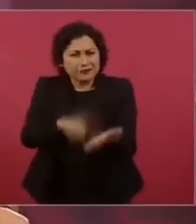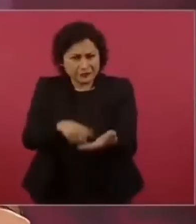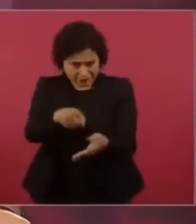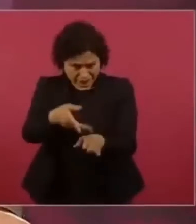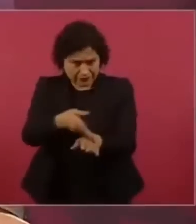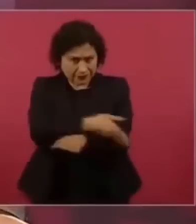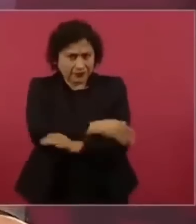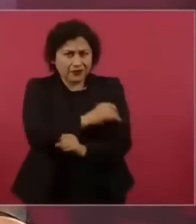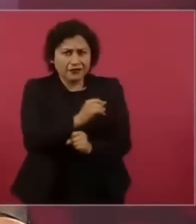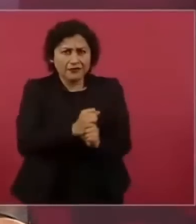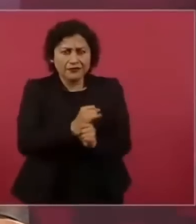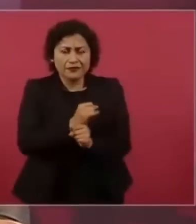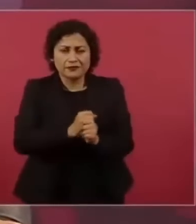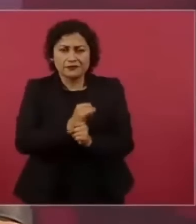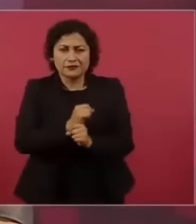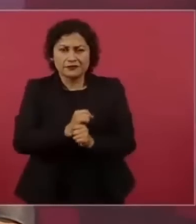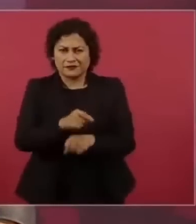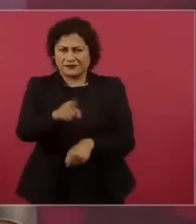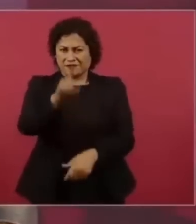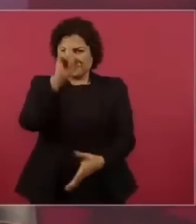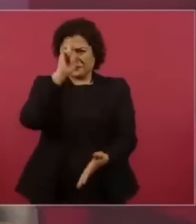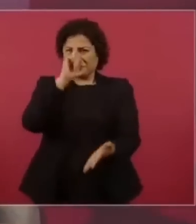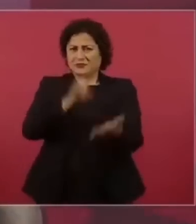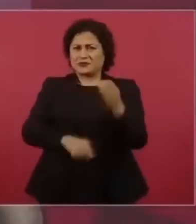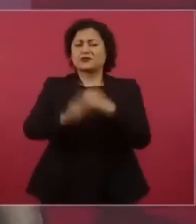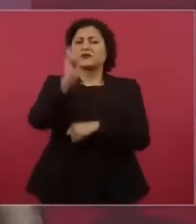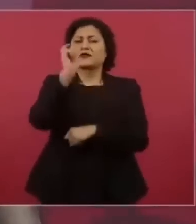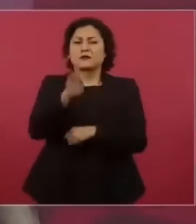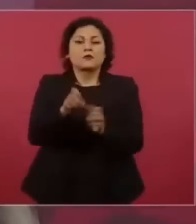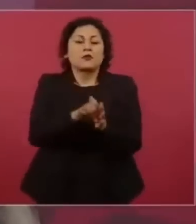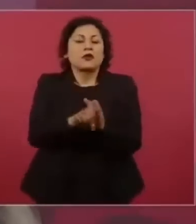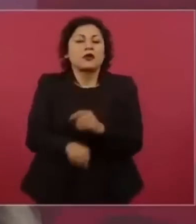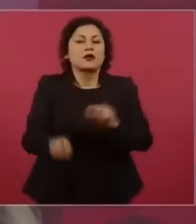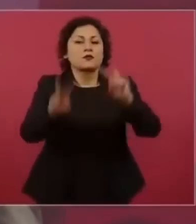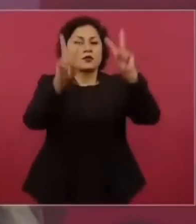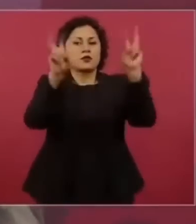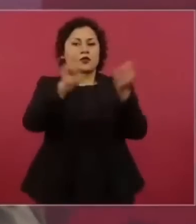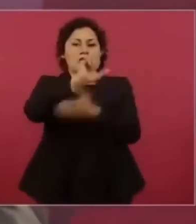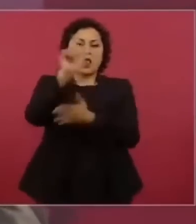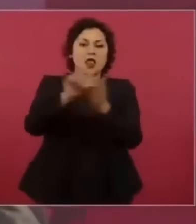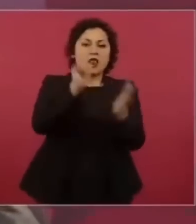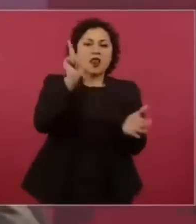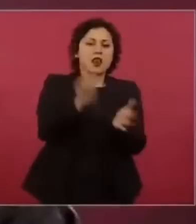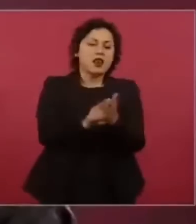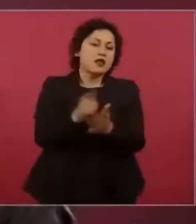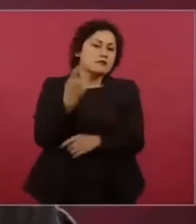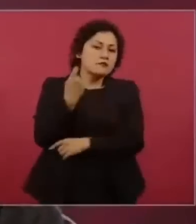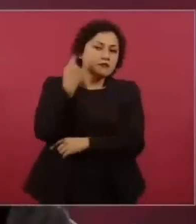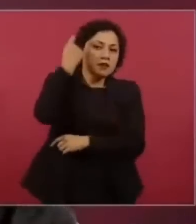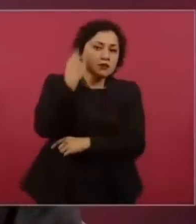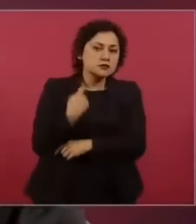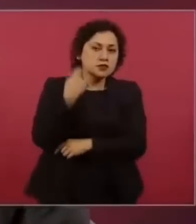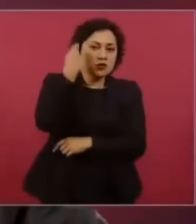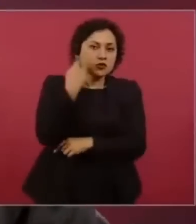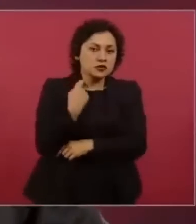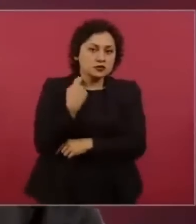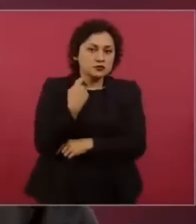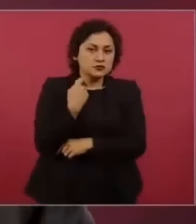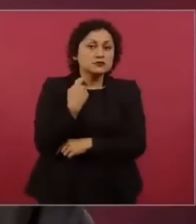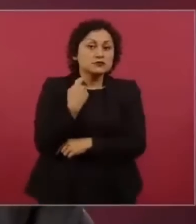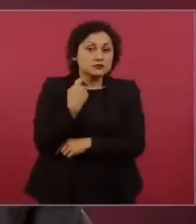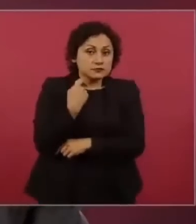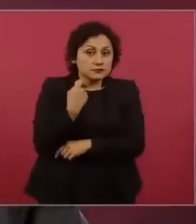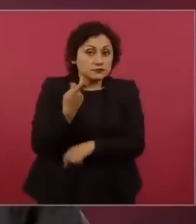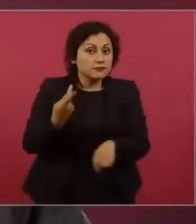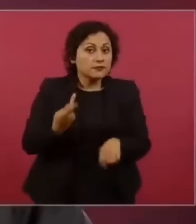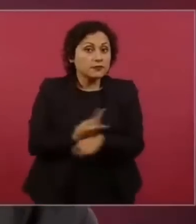de modificar el sistema de pensiones y entregar los